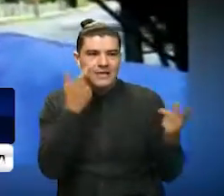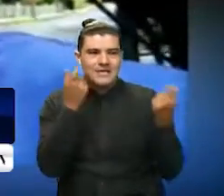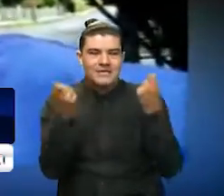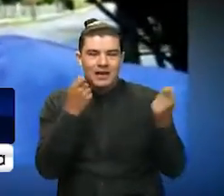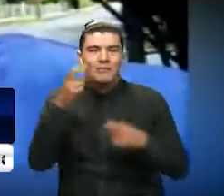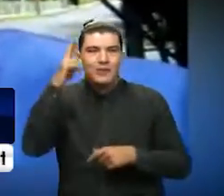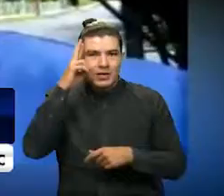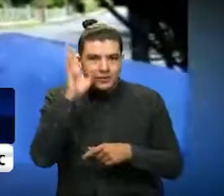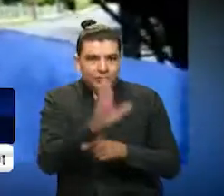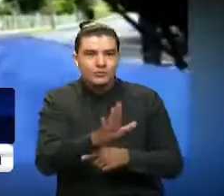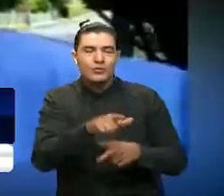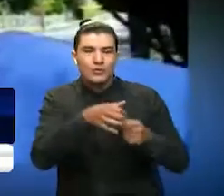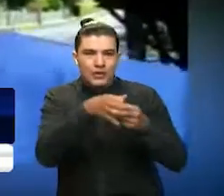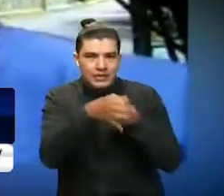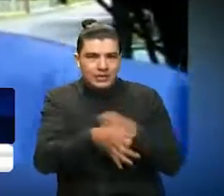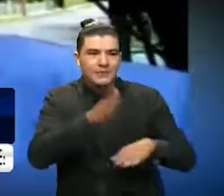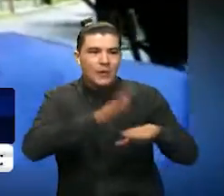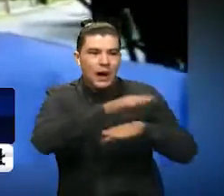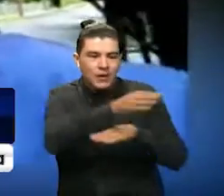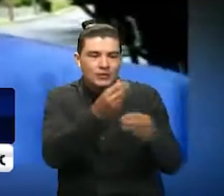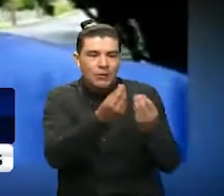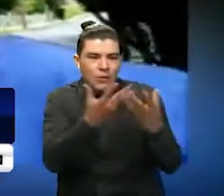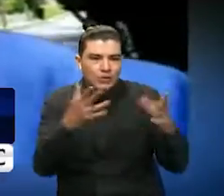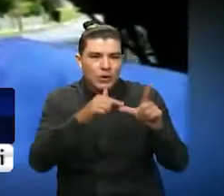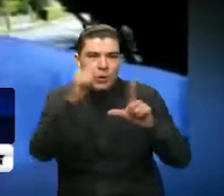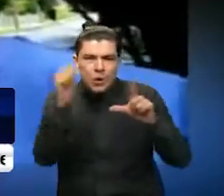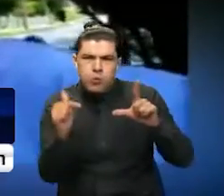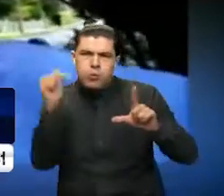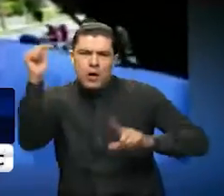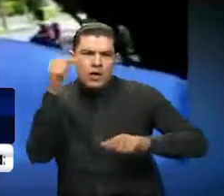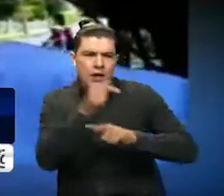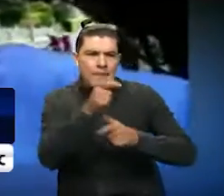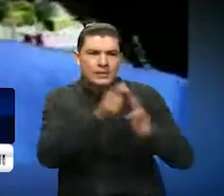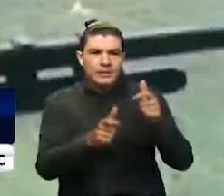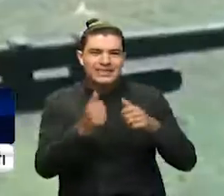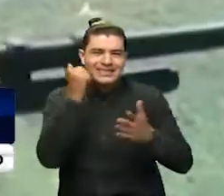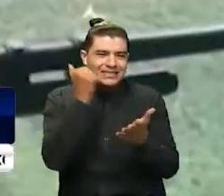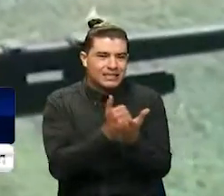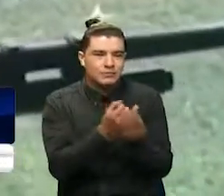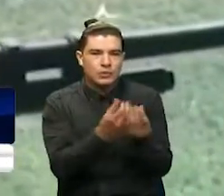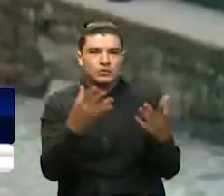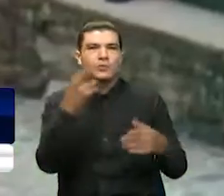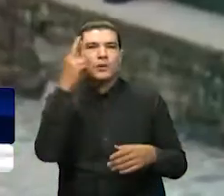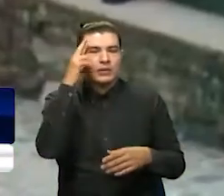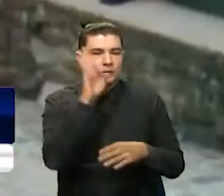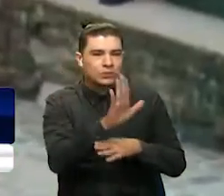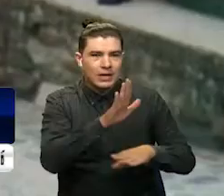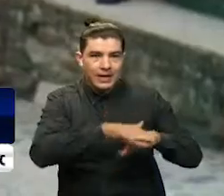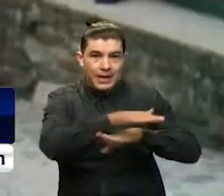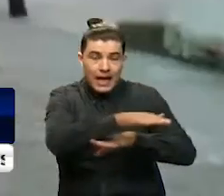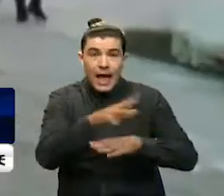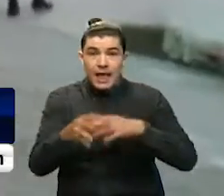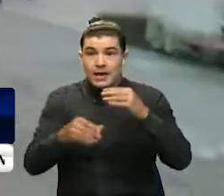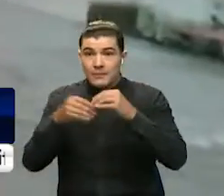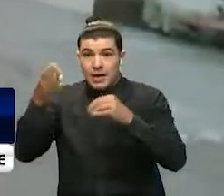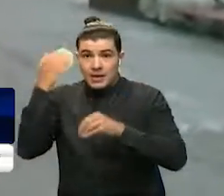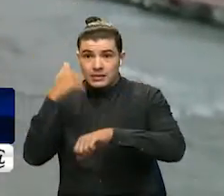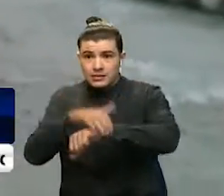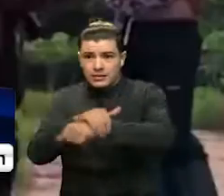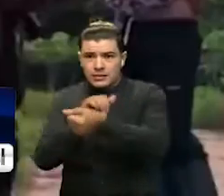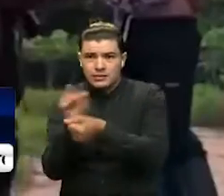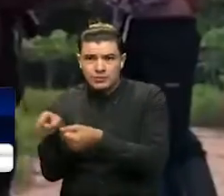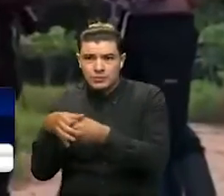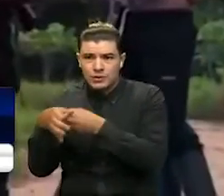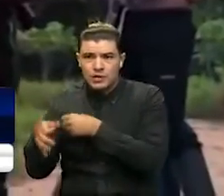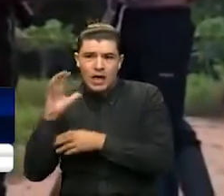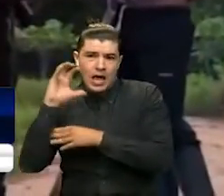ejercen esas bandas criminales en determinados sectores, principalmente en Tibú y su área rural. Los secuestros, que en su mayoría han tenido lugar en la provincia de